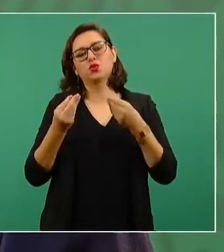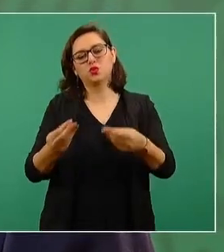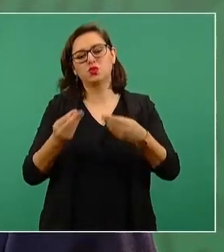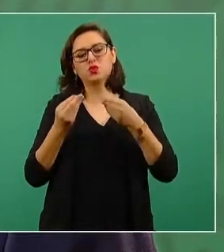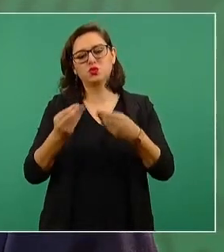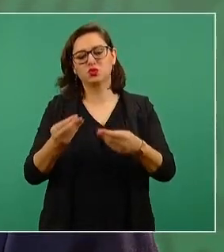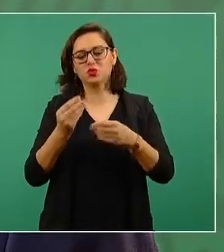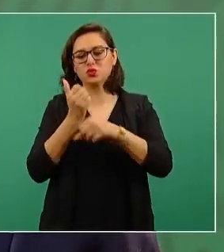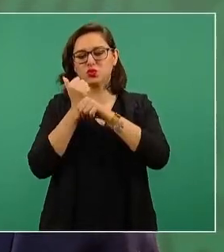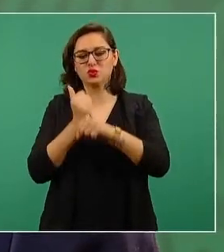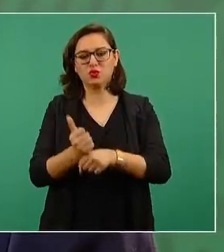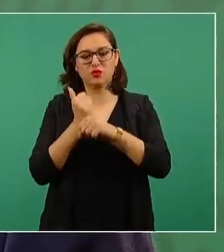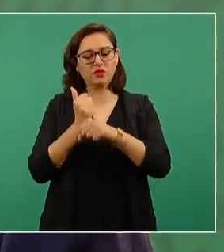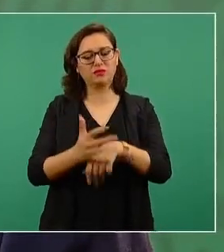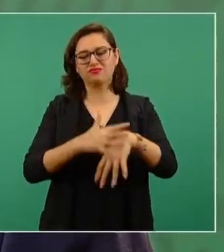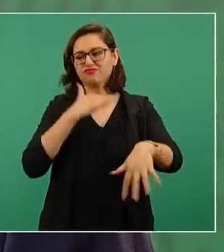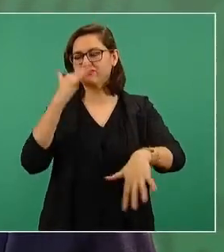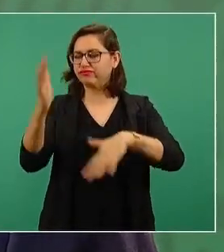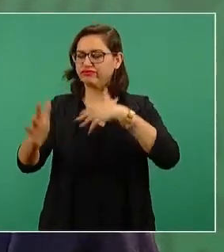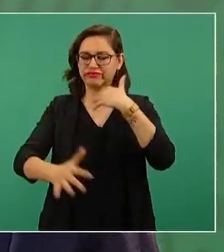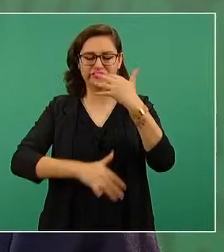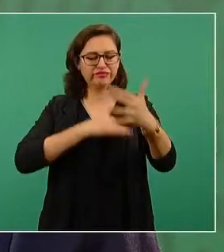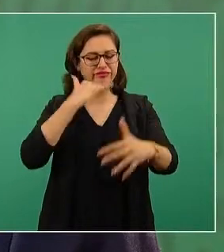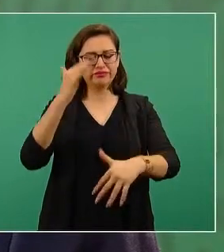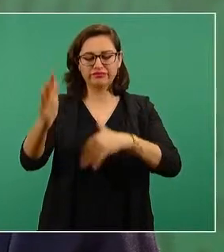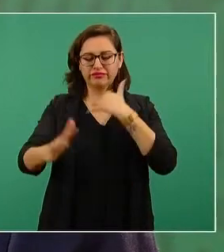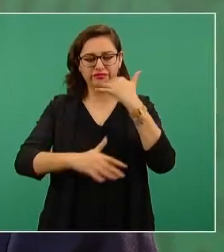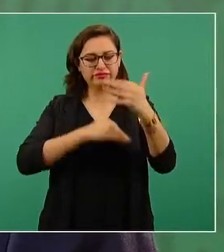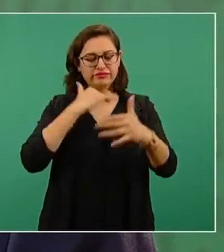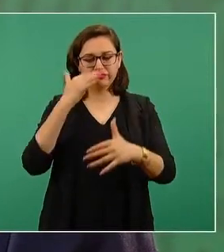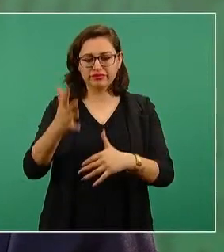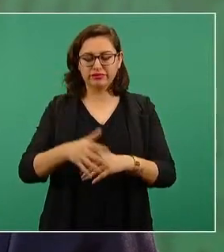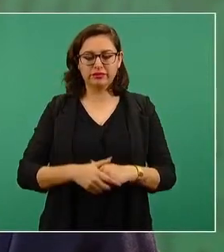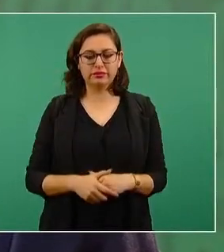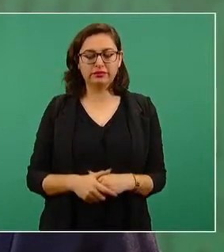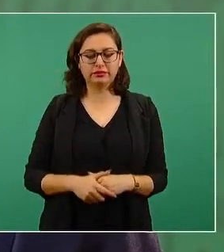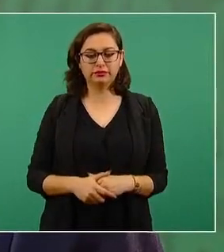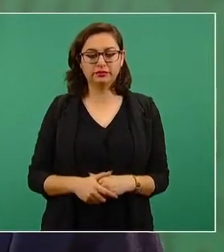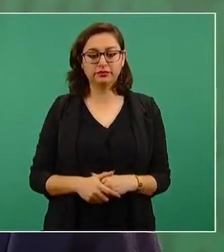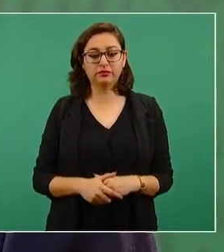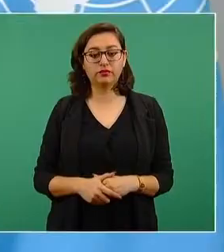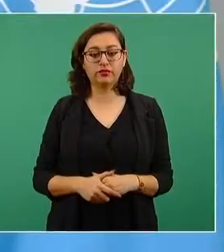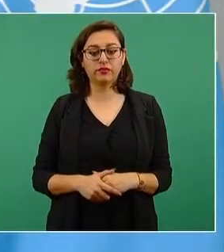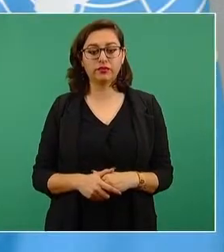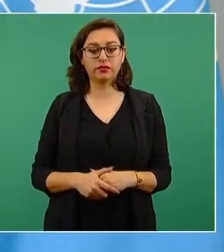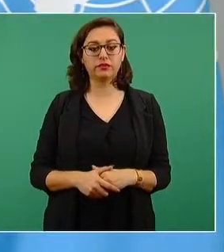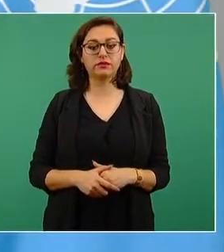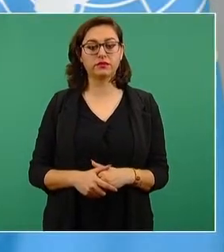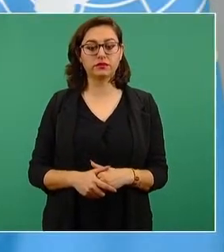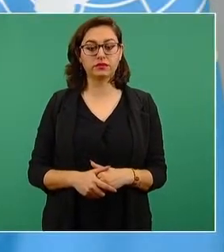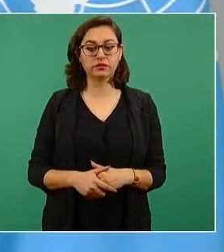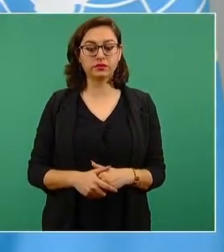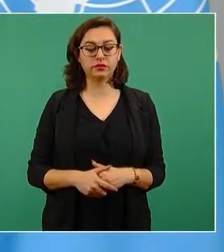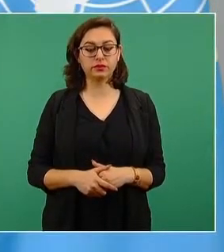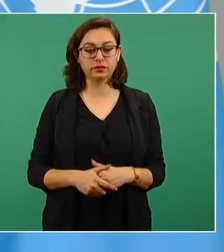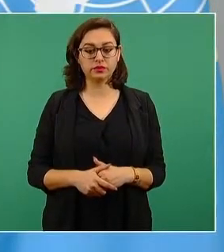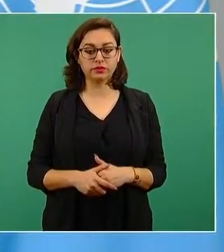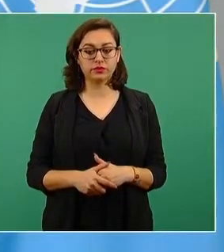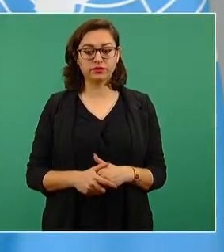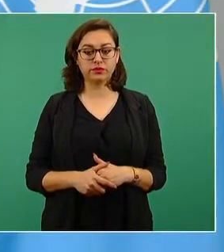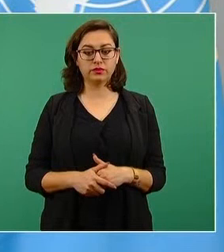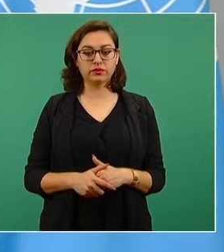mucho, mucho de corrupción Entonces, aunque a